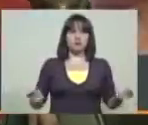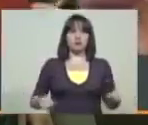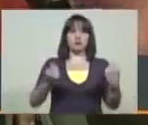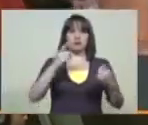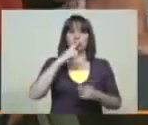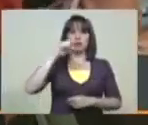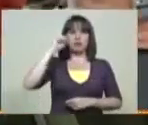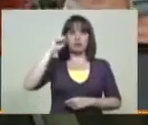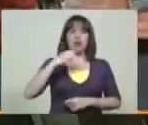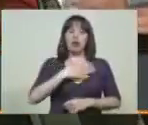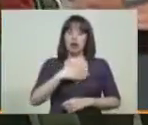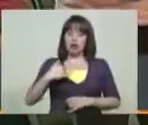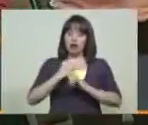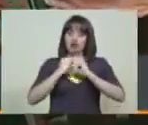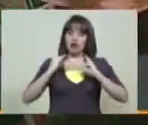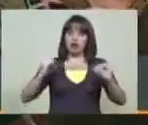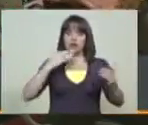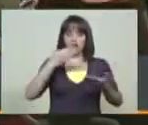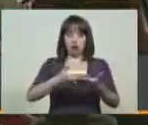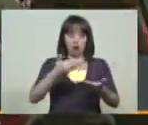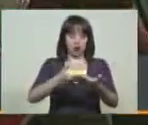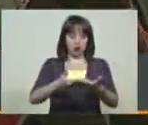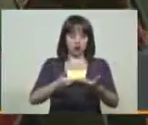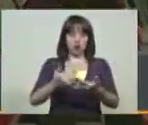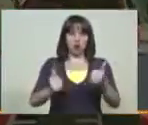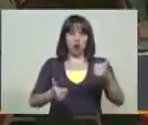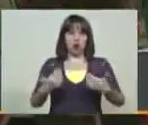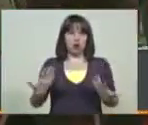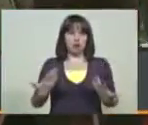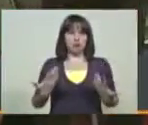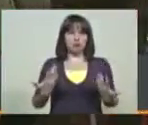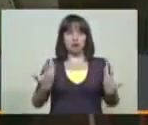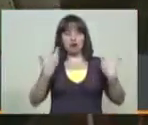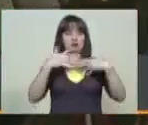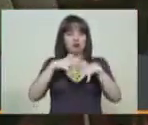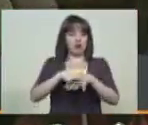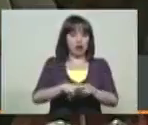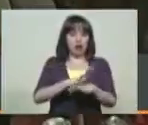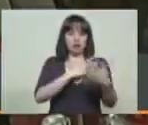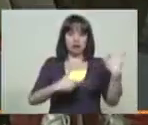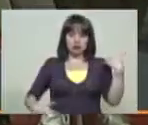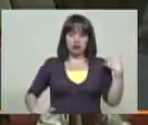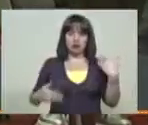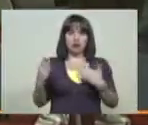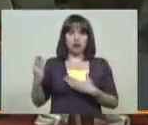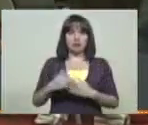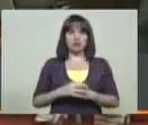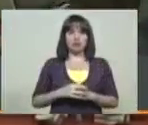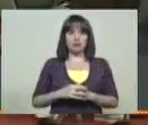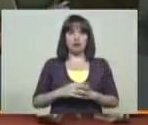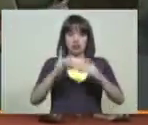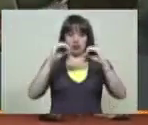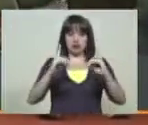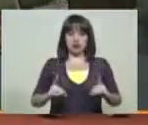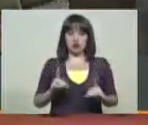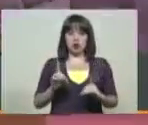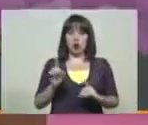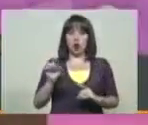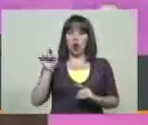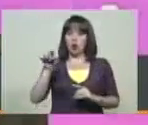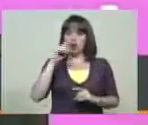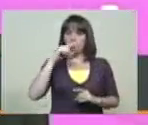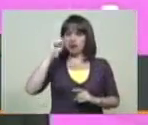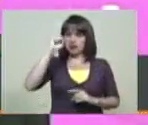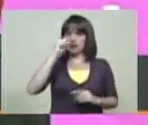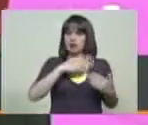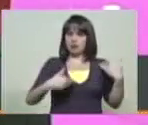quiero terminar la propuesta la propuesta es integrar al compañero presidente designarlo a usted como presidente del partido